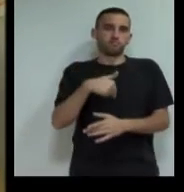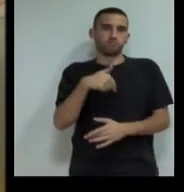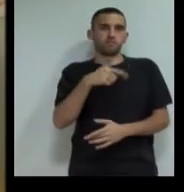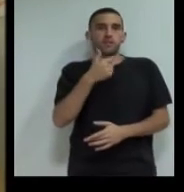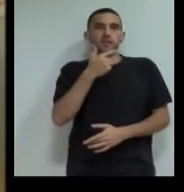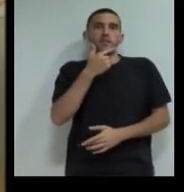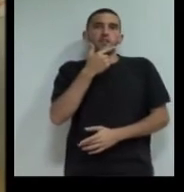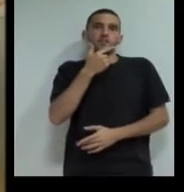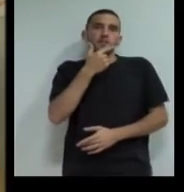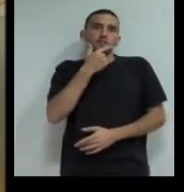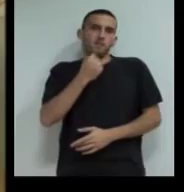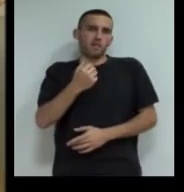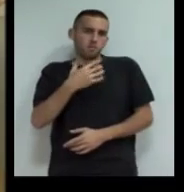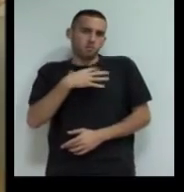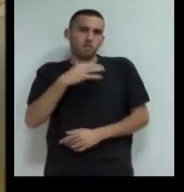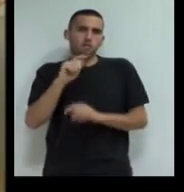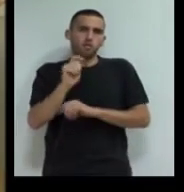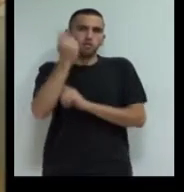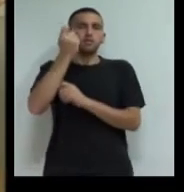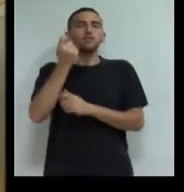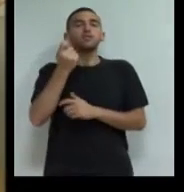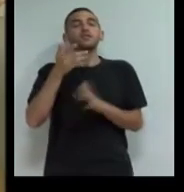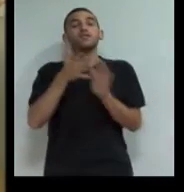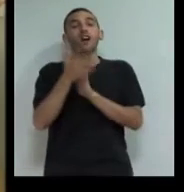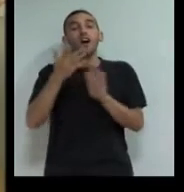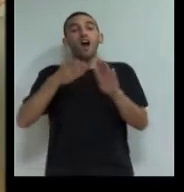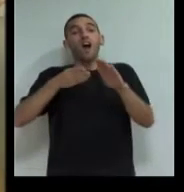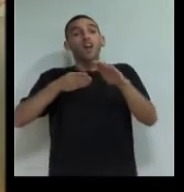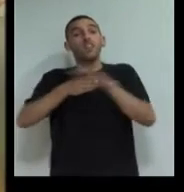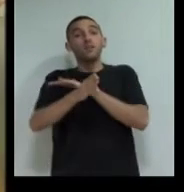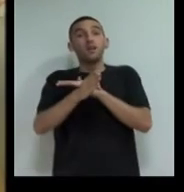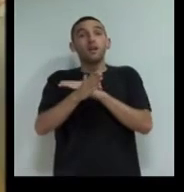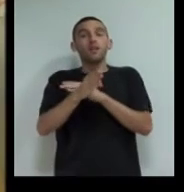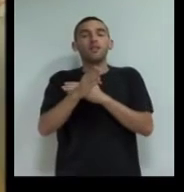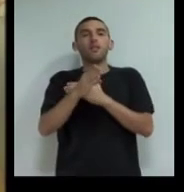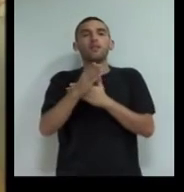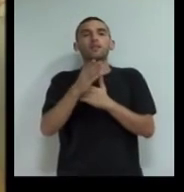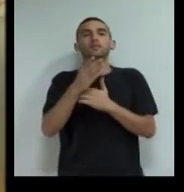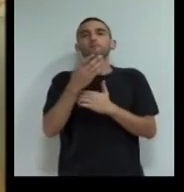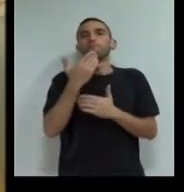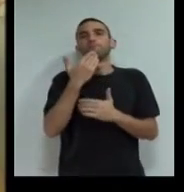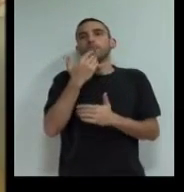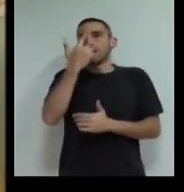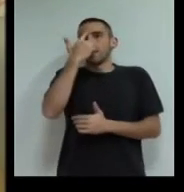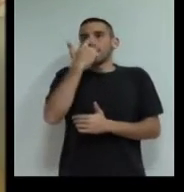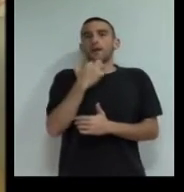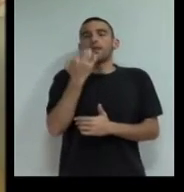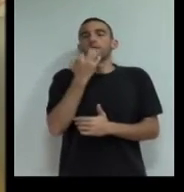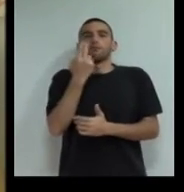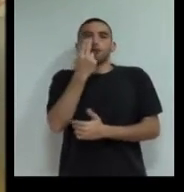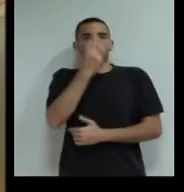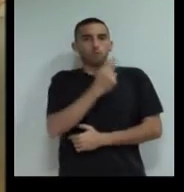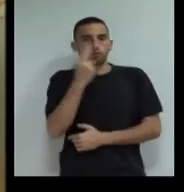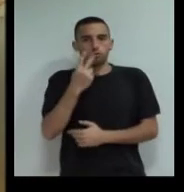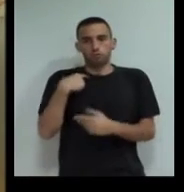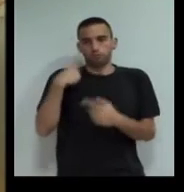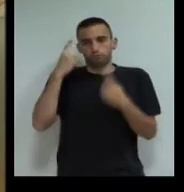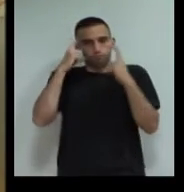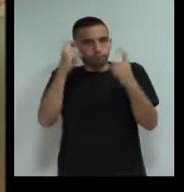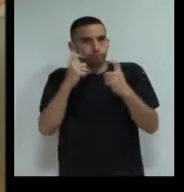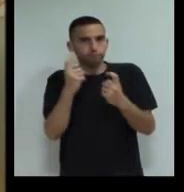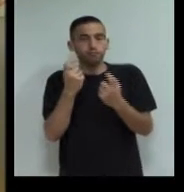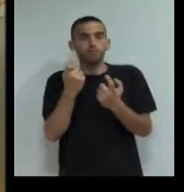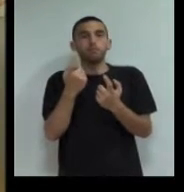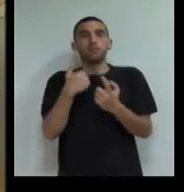que la accesibilidad es marca, o sea, es imagen, es como compromiso social. O sea, nos hemos